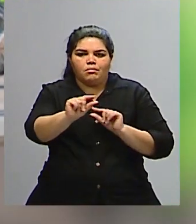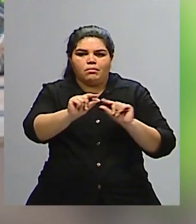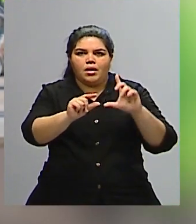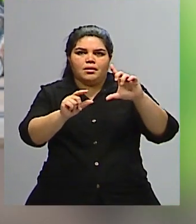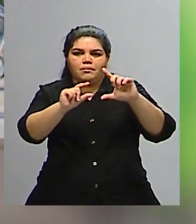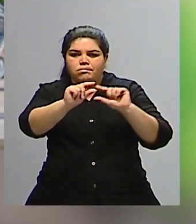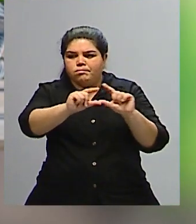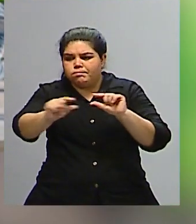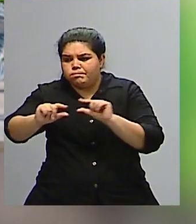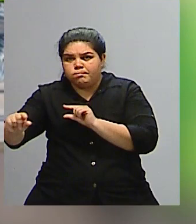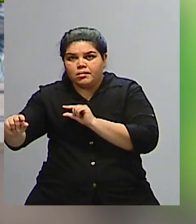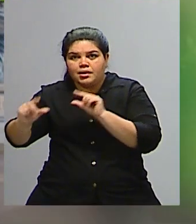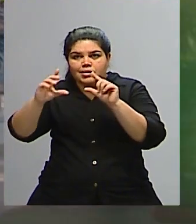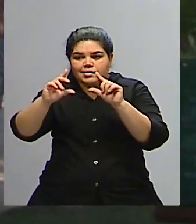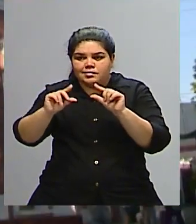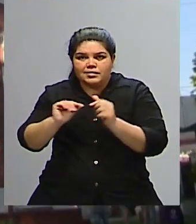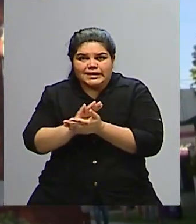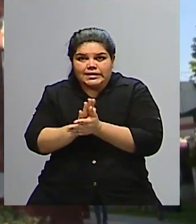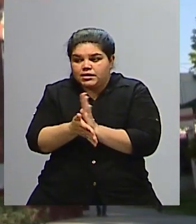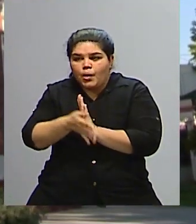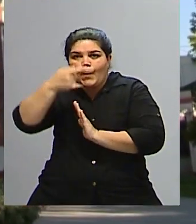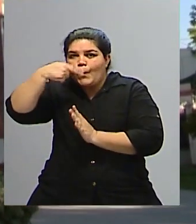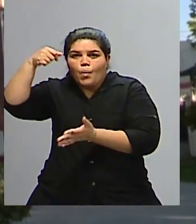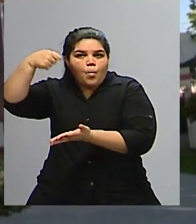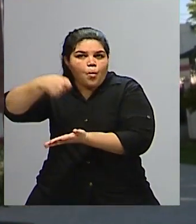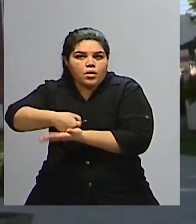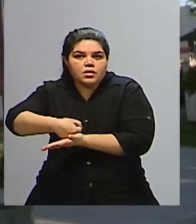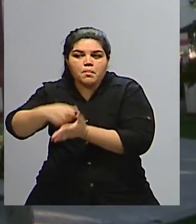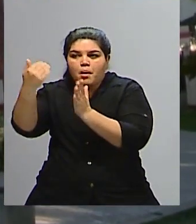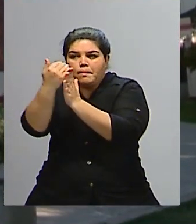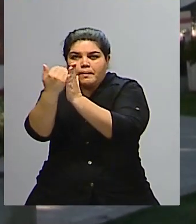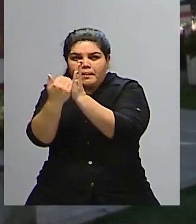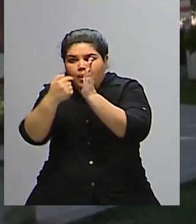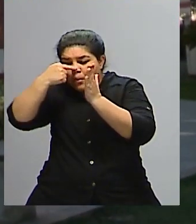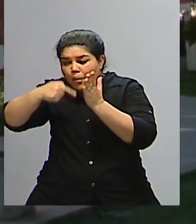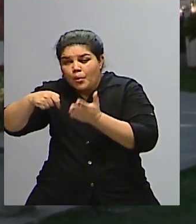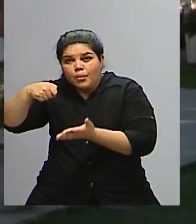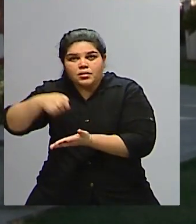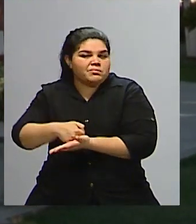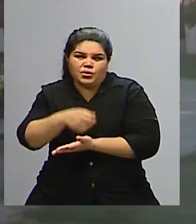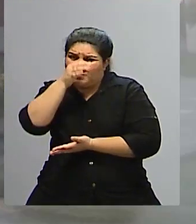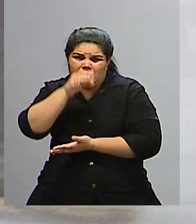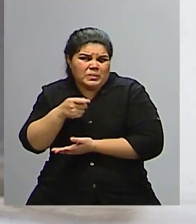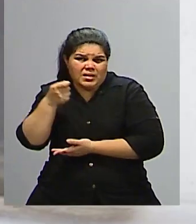para satisfacer. Por eso la eficiencia del funcionario público está en hacer bien el presupuesto.